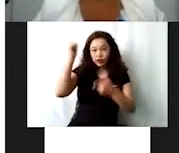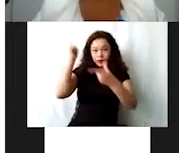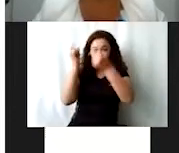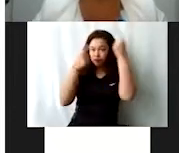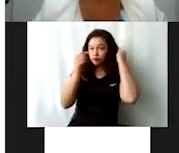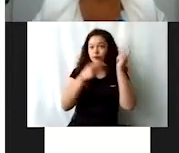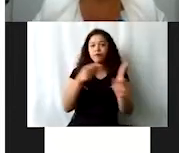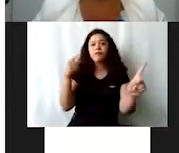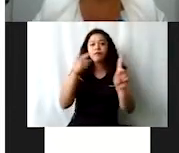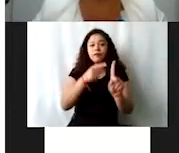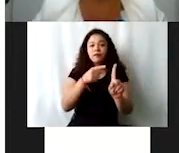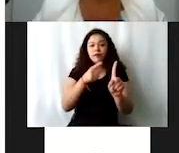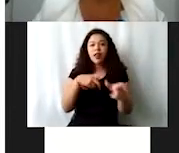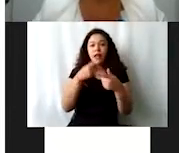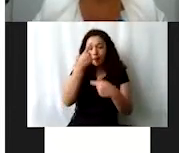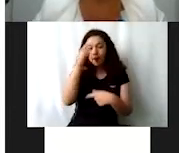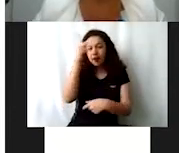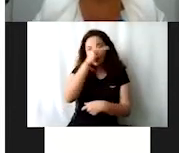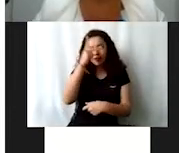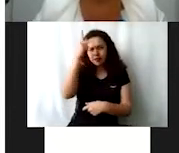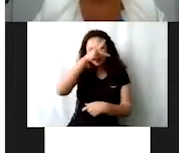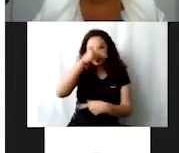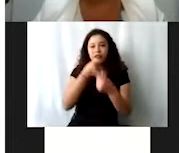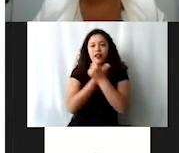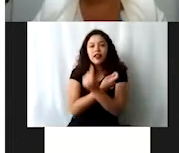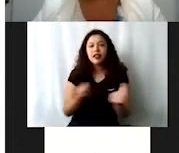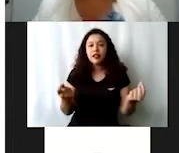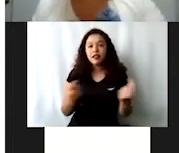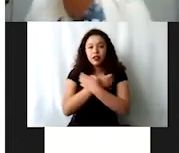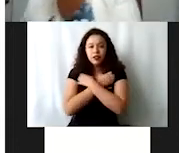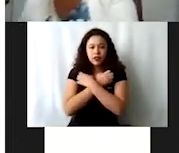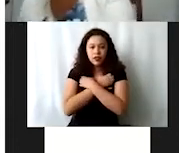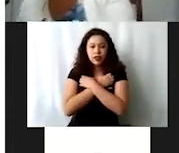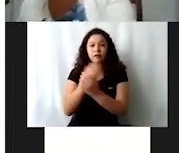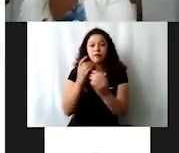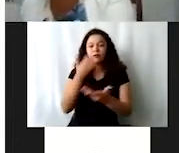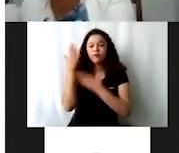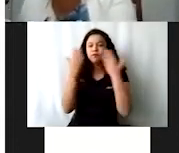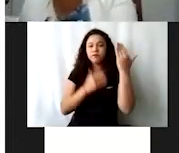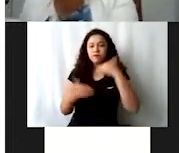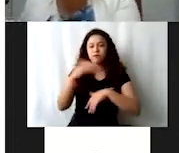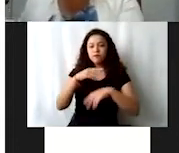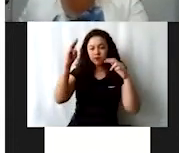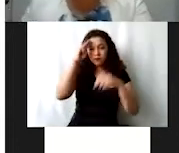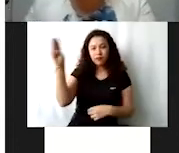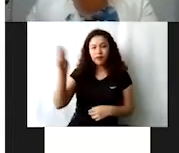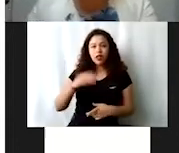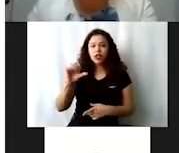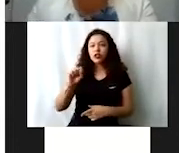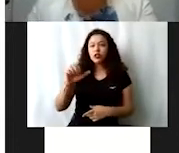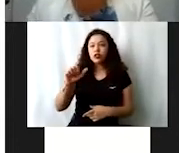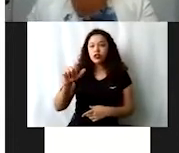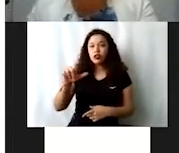en Psicología Educativa. Ha realizado estudios de posgrado en la Maestría de Sociología Educativa por